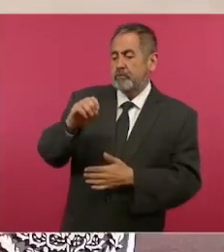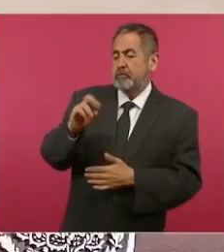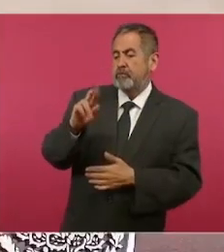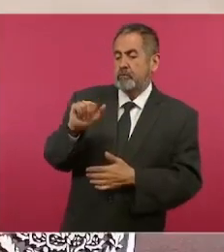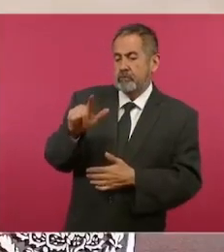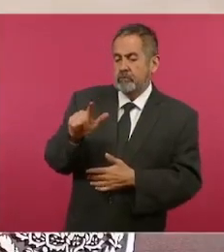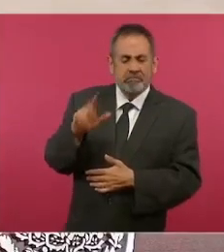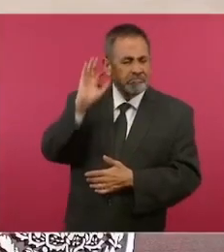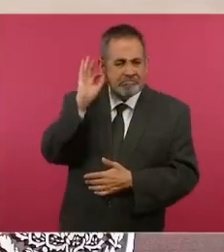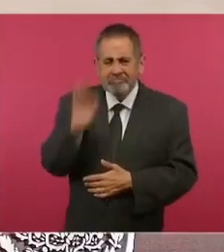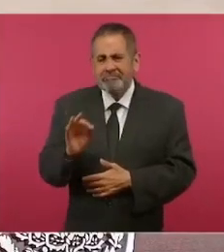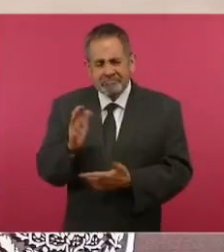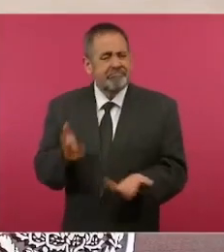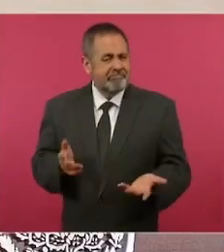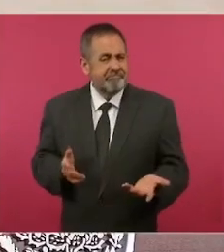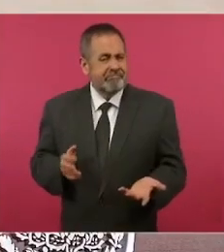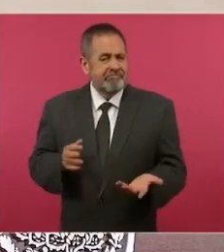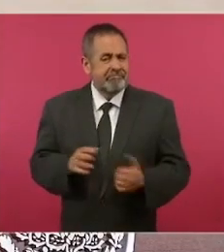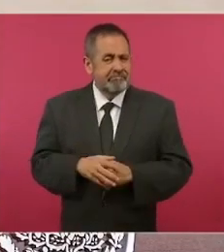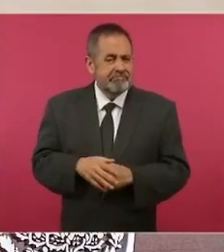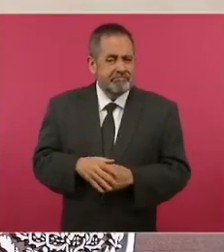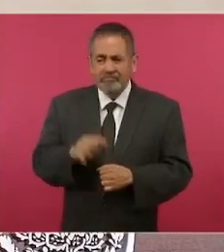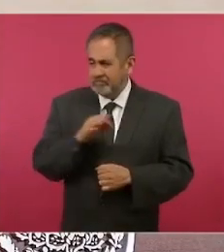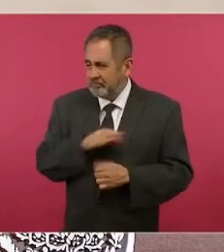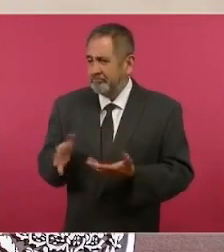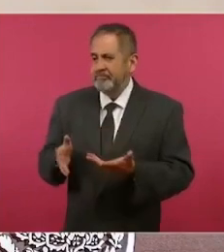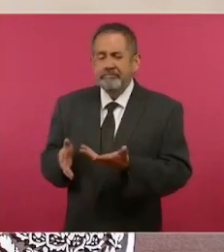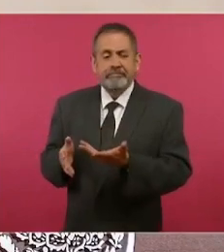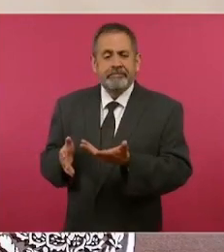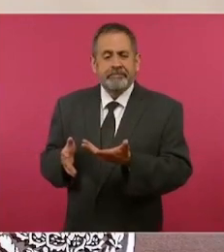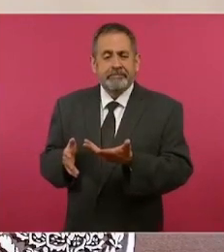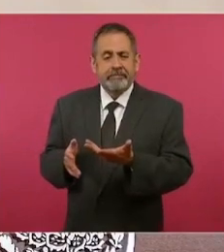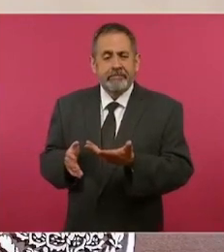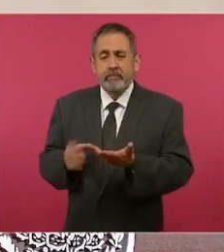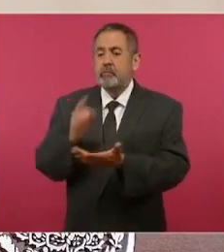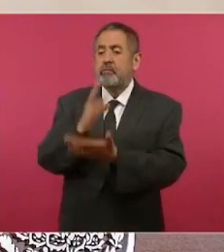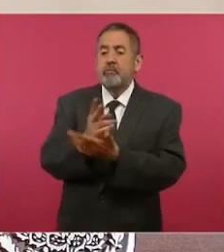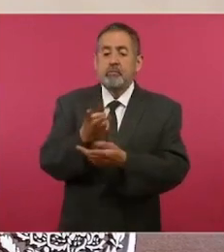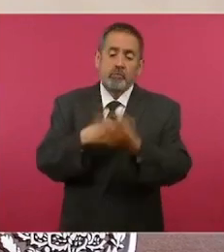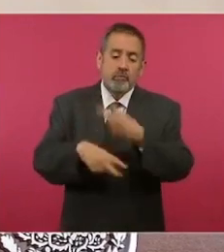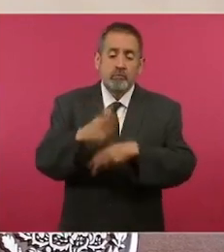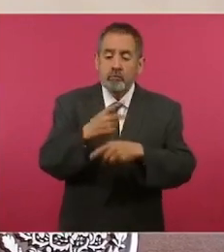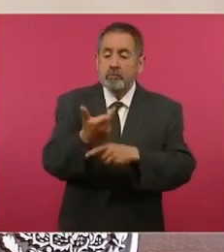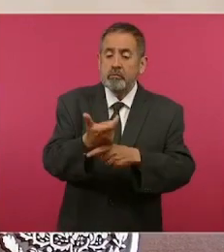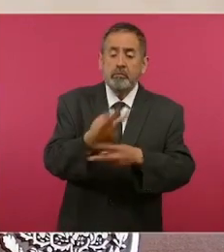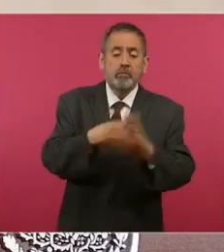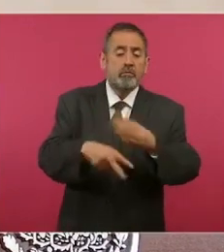de que no basta con el crecimiento económico,